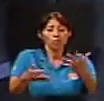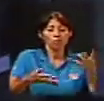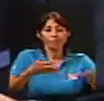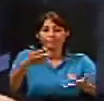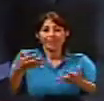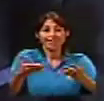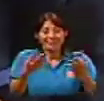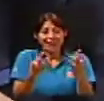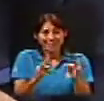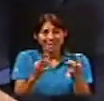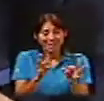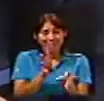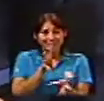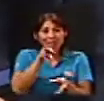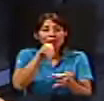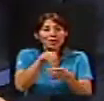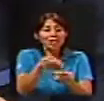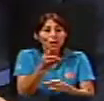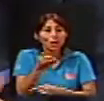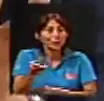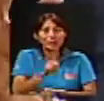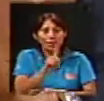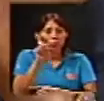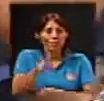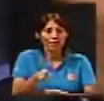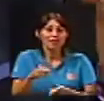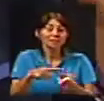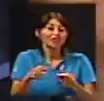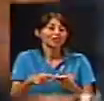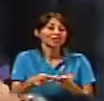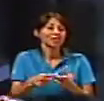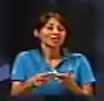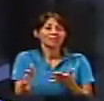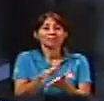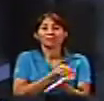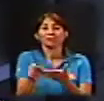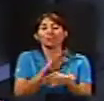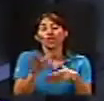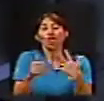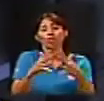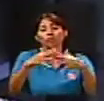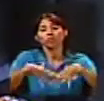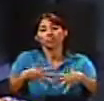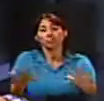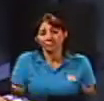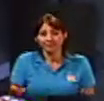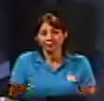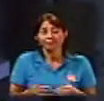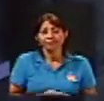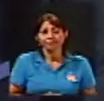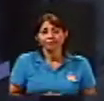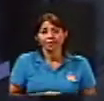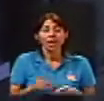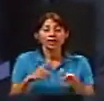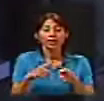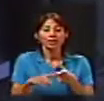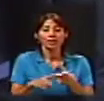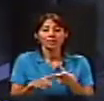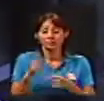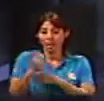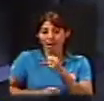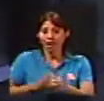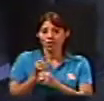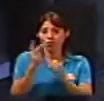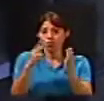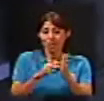de intervenir en cosas que no debe ser, se pasean en olla leche, ¿cómo es? ¿Verdad? Entonces, el